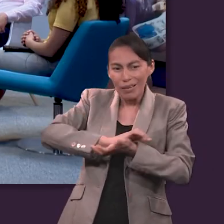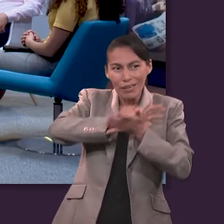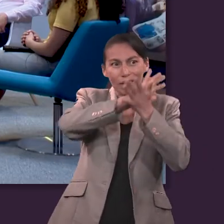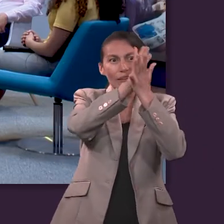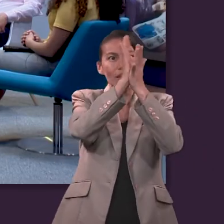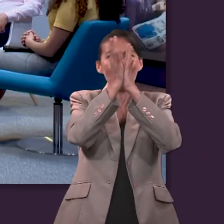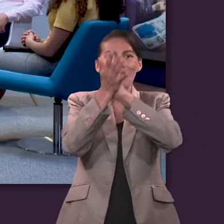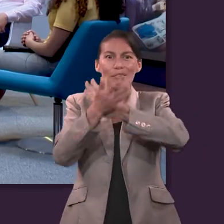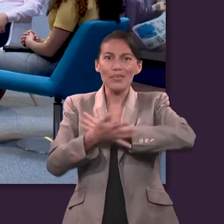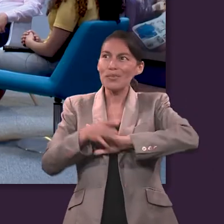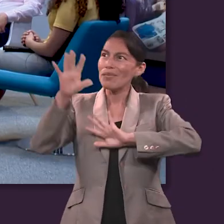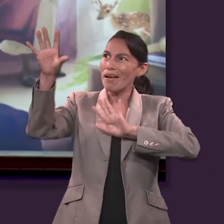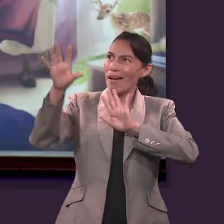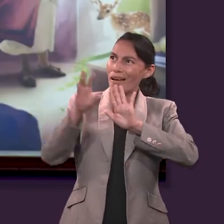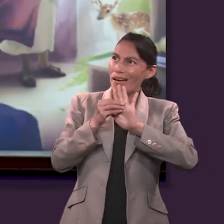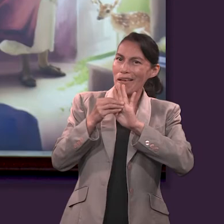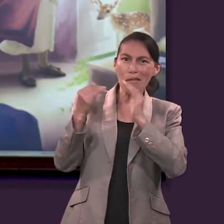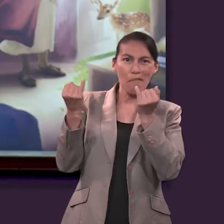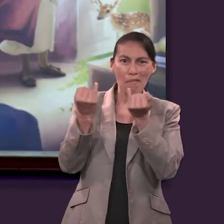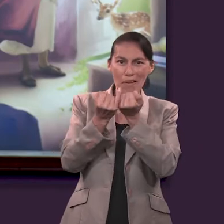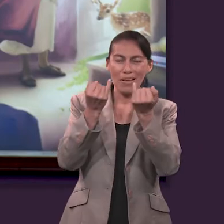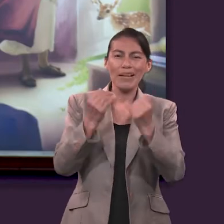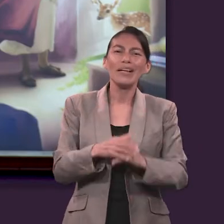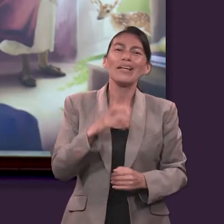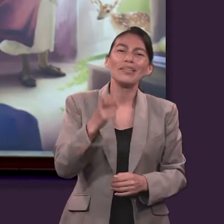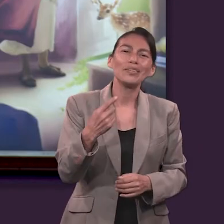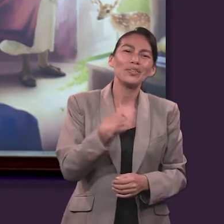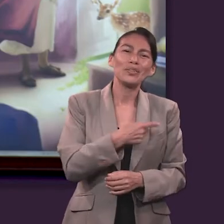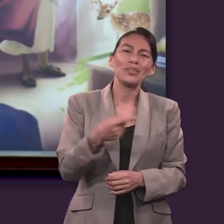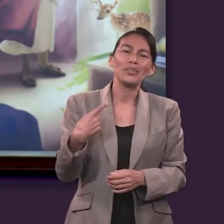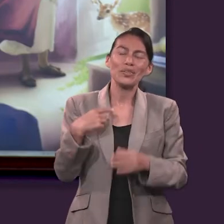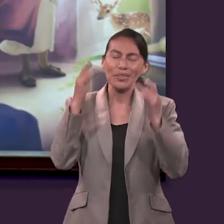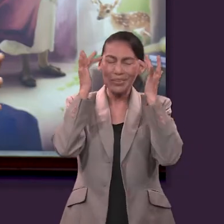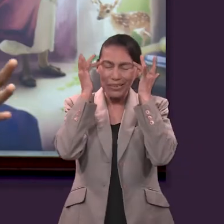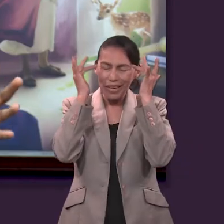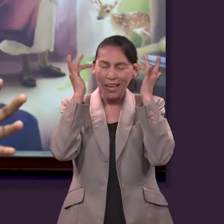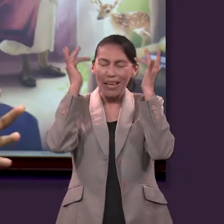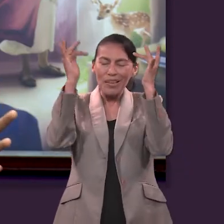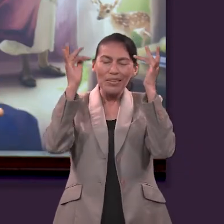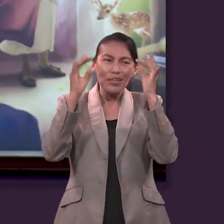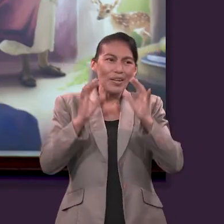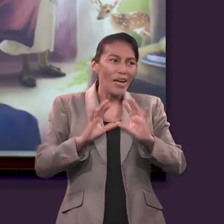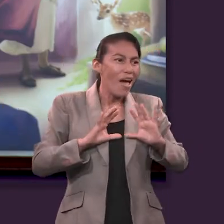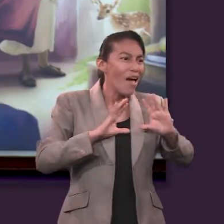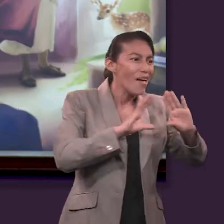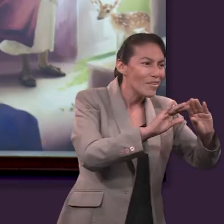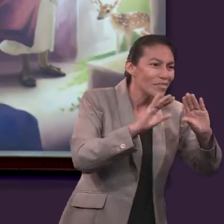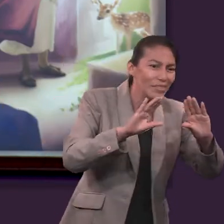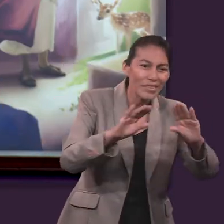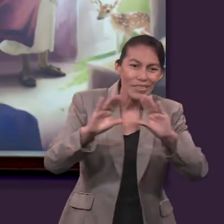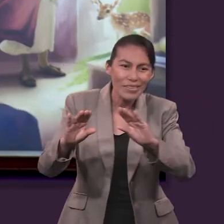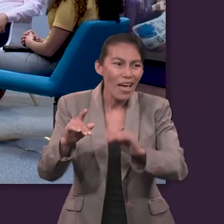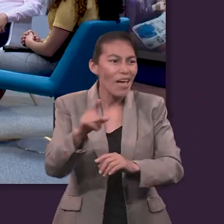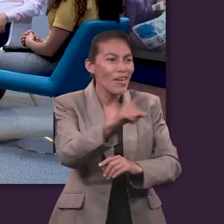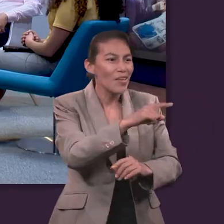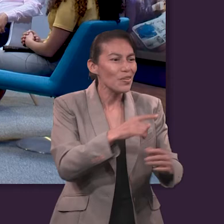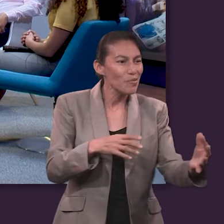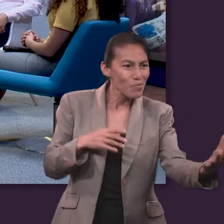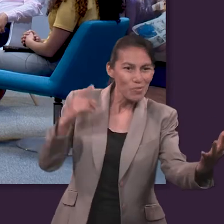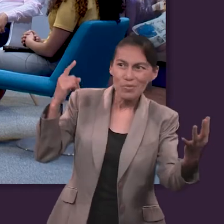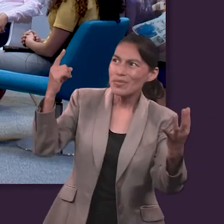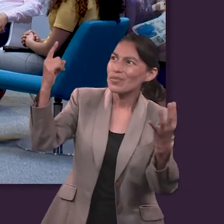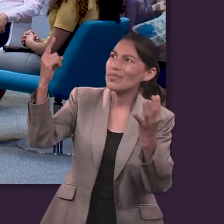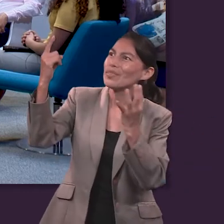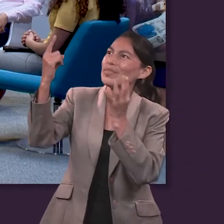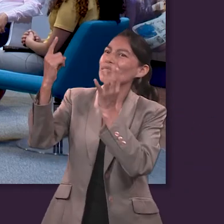la imagen de Dios. Y entonces, a través de este proceso de santificación, podemos llevar a los demás hacia la